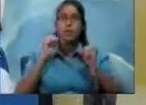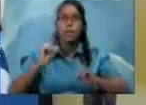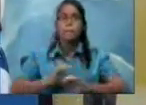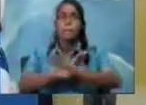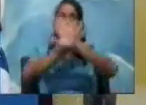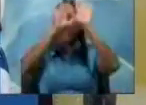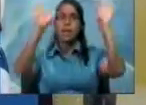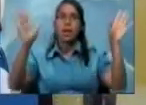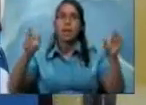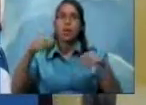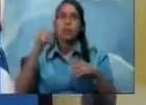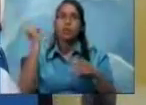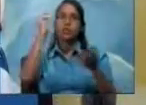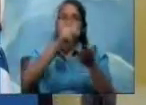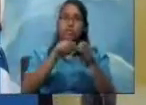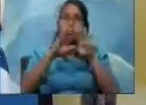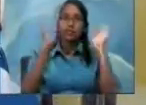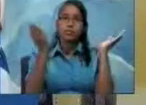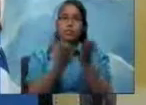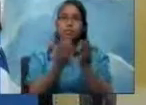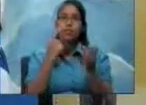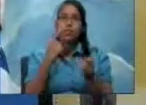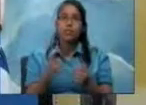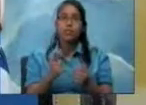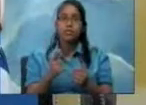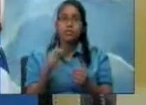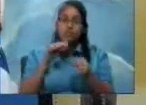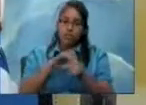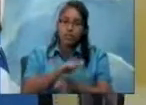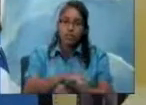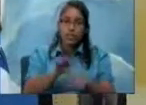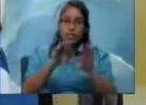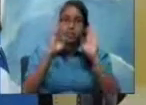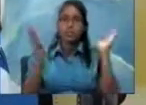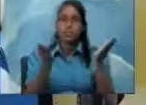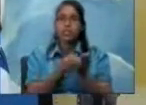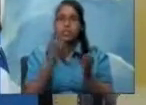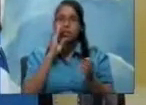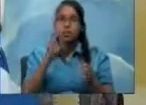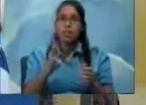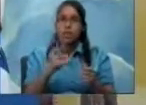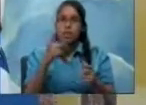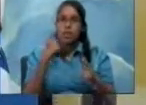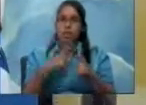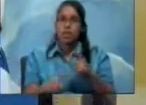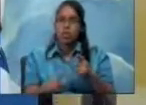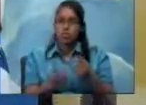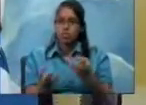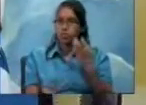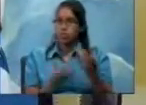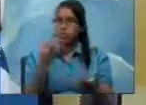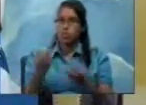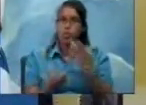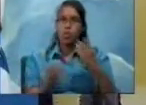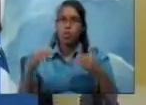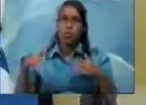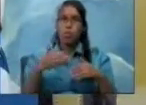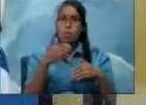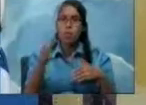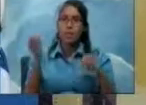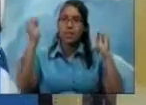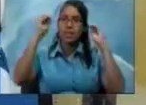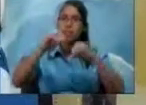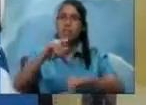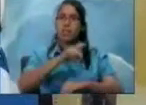llegan a la tierra dice que al descender a tierra vieron brazas puestas un pez encima de